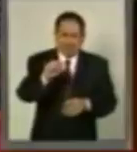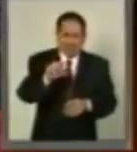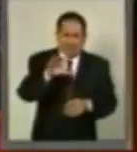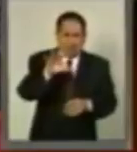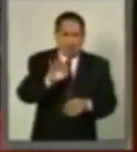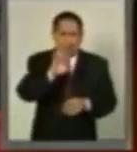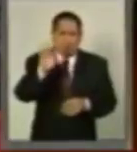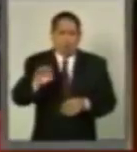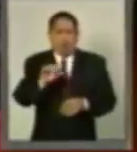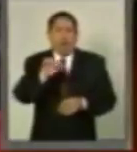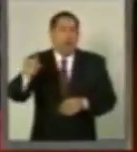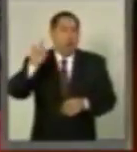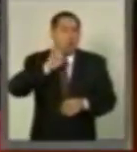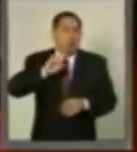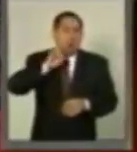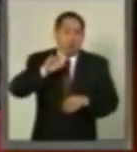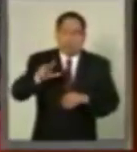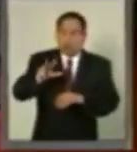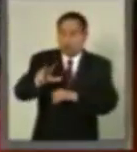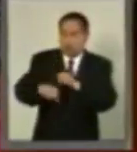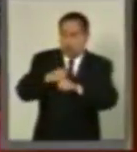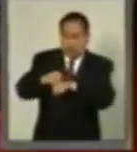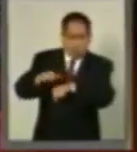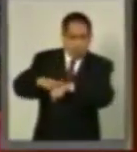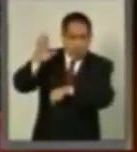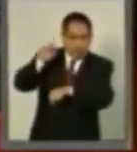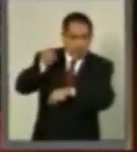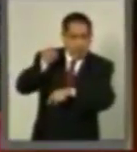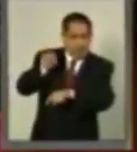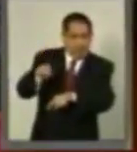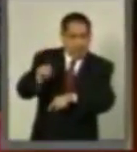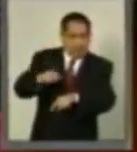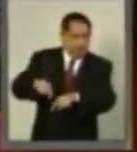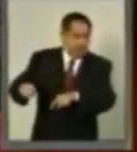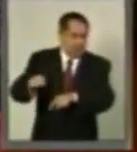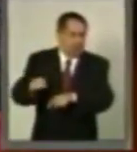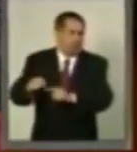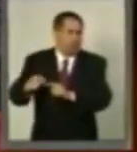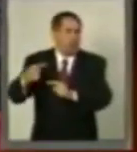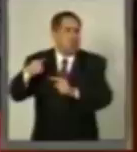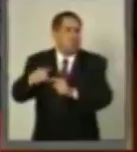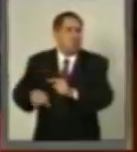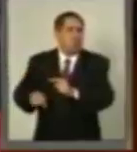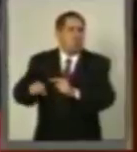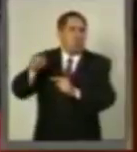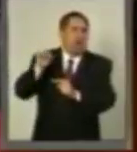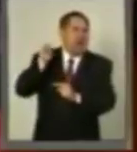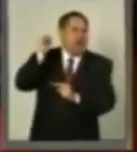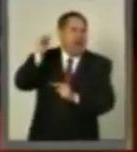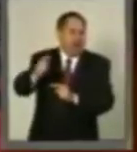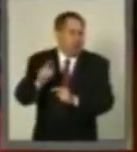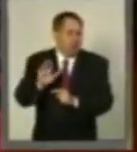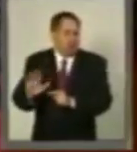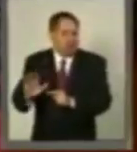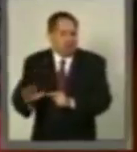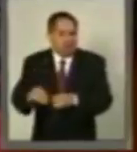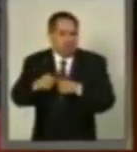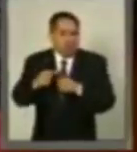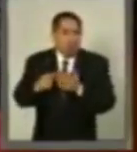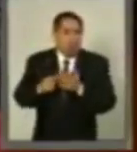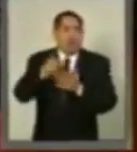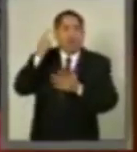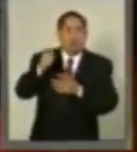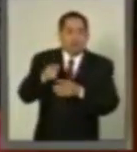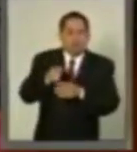60-65% de mujeres mayores de 18 años alguna vez, por lo menos en su vida, han